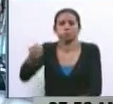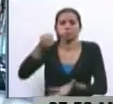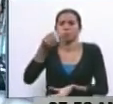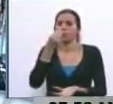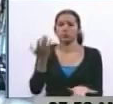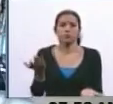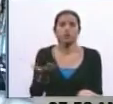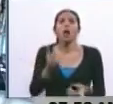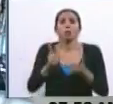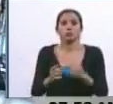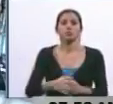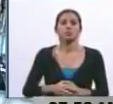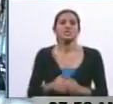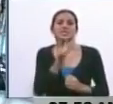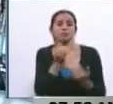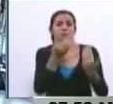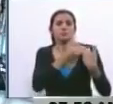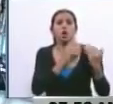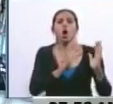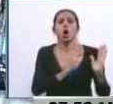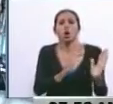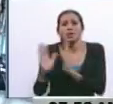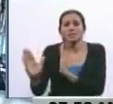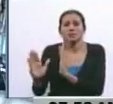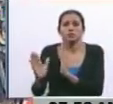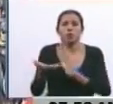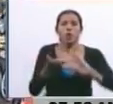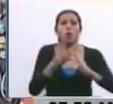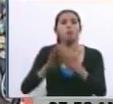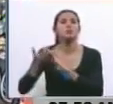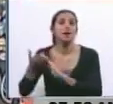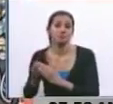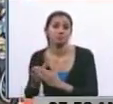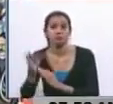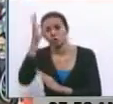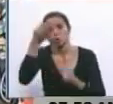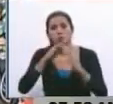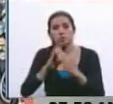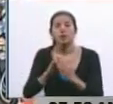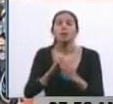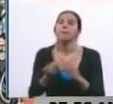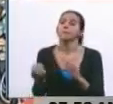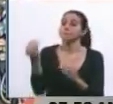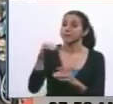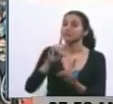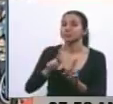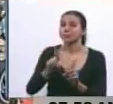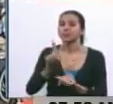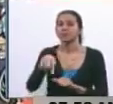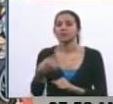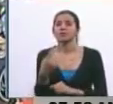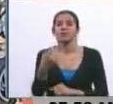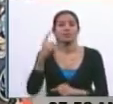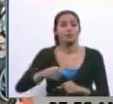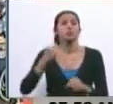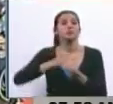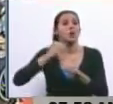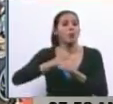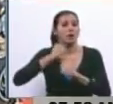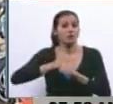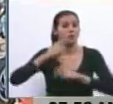se ha encargado de que eso ocurra. Por otra parte, necesitamos ponernos a producir. O sea, que no solamente